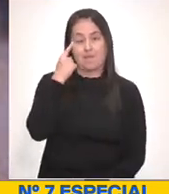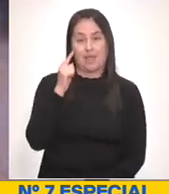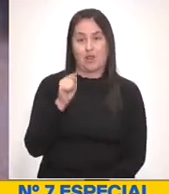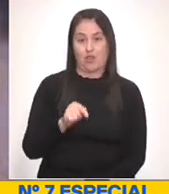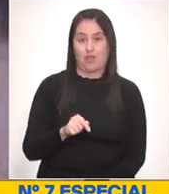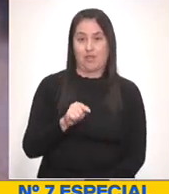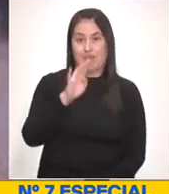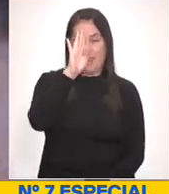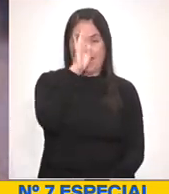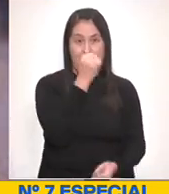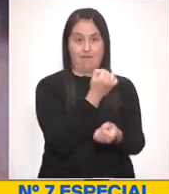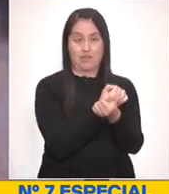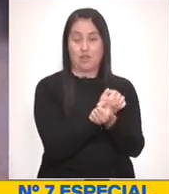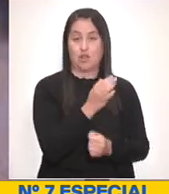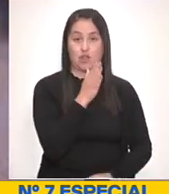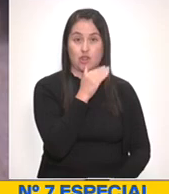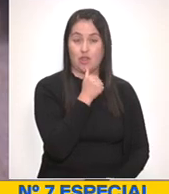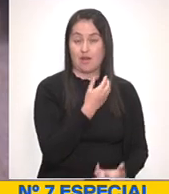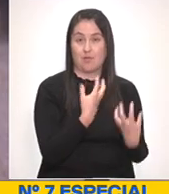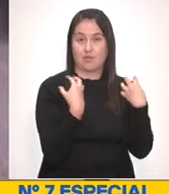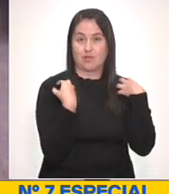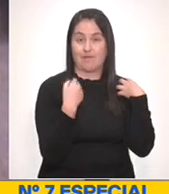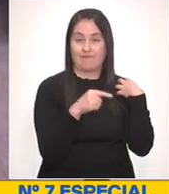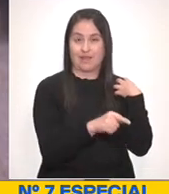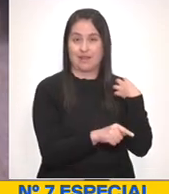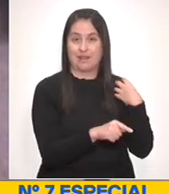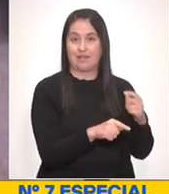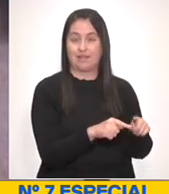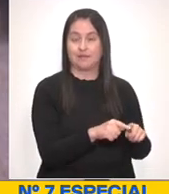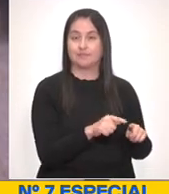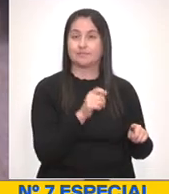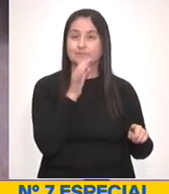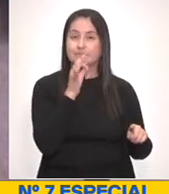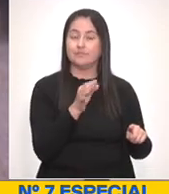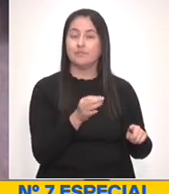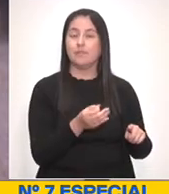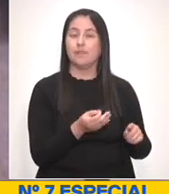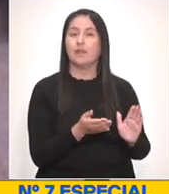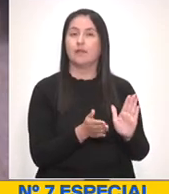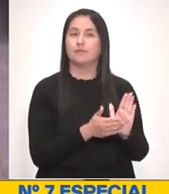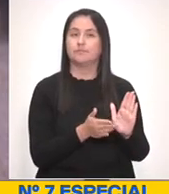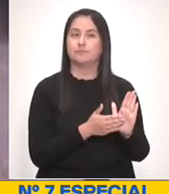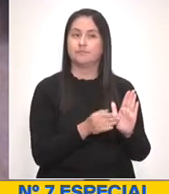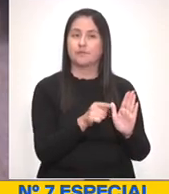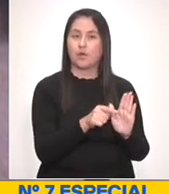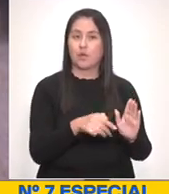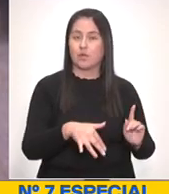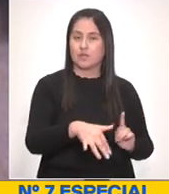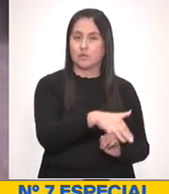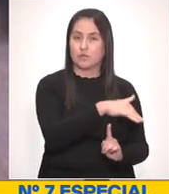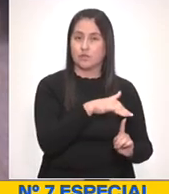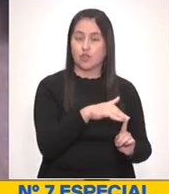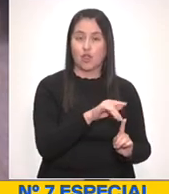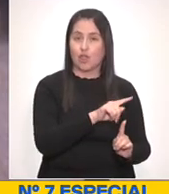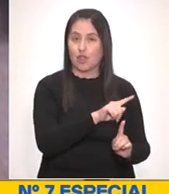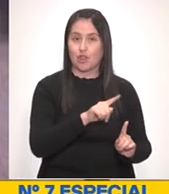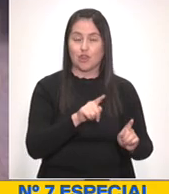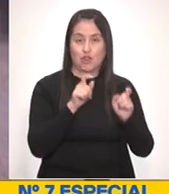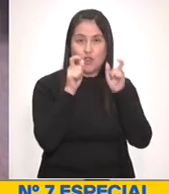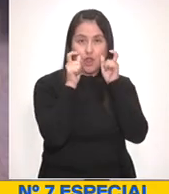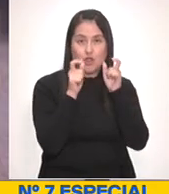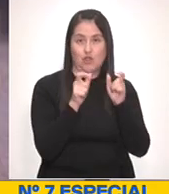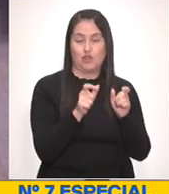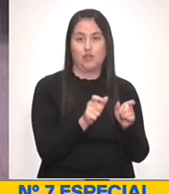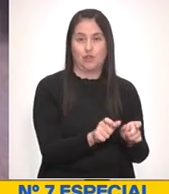no tiene esa facultad lo que hace es que al constatar una situación irregular de